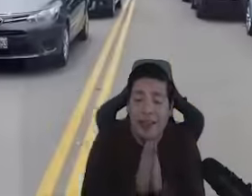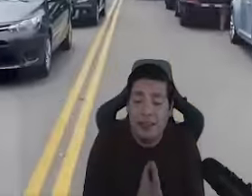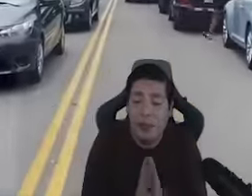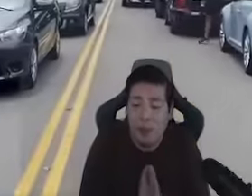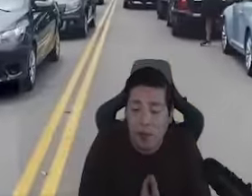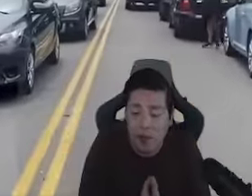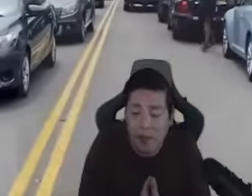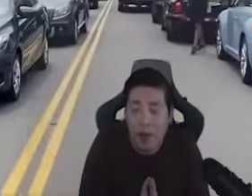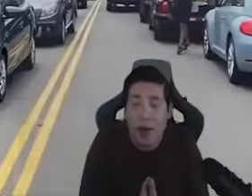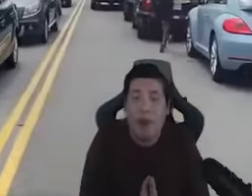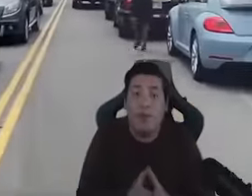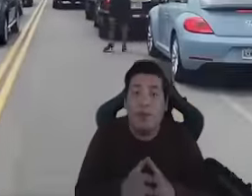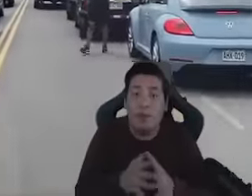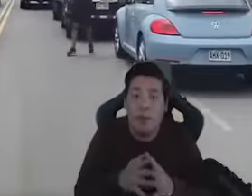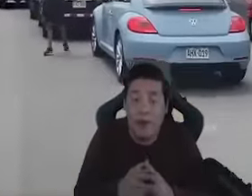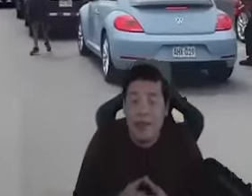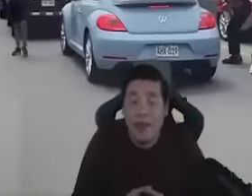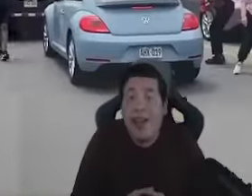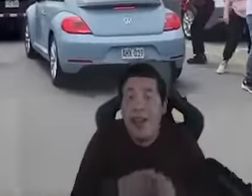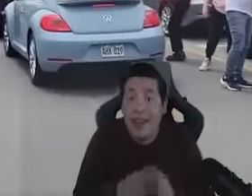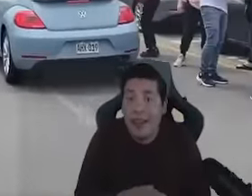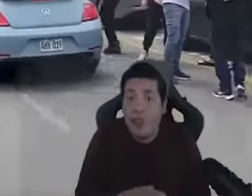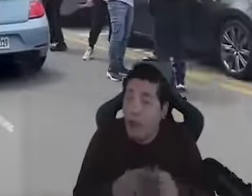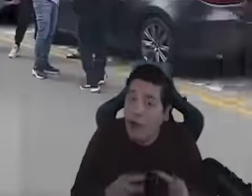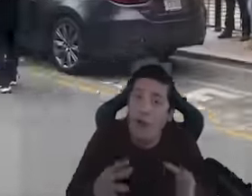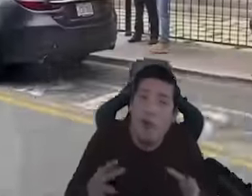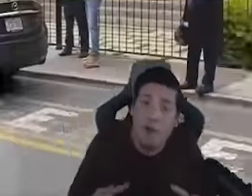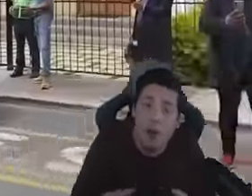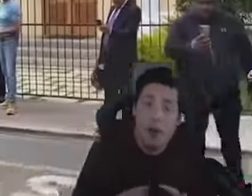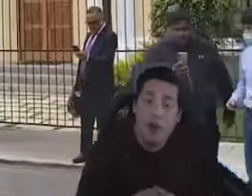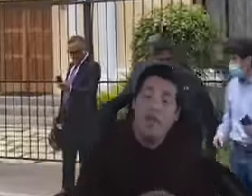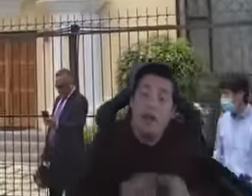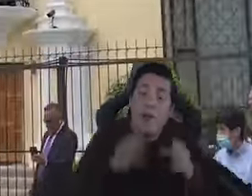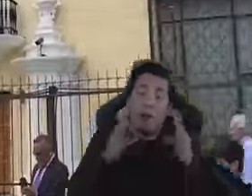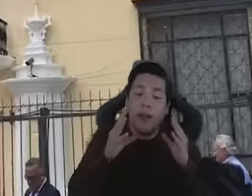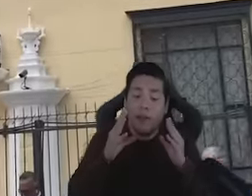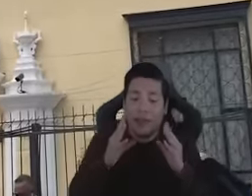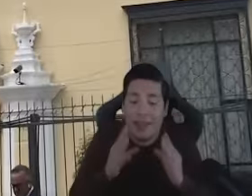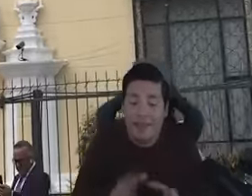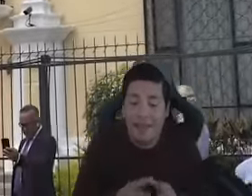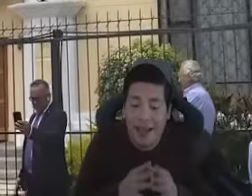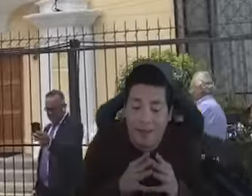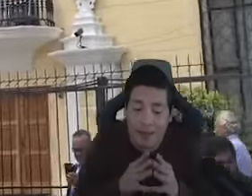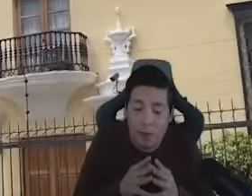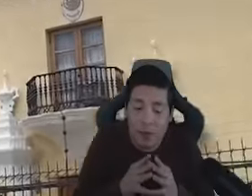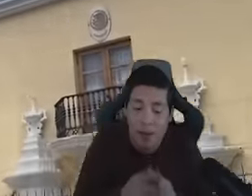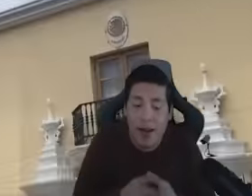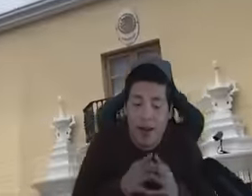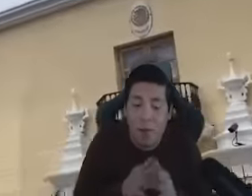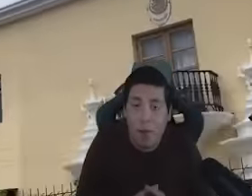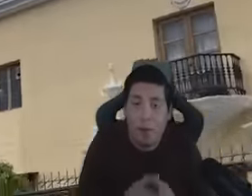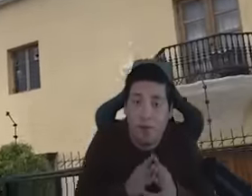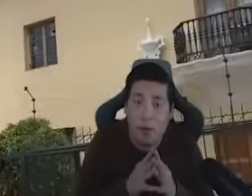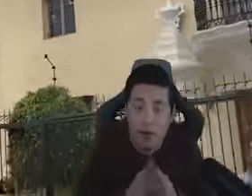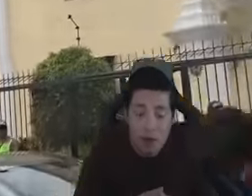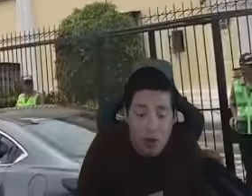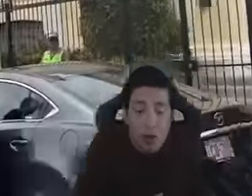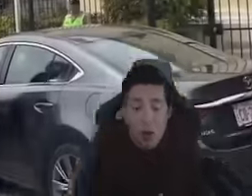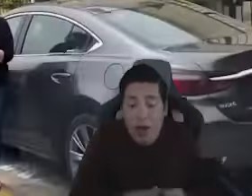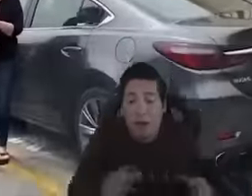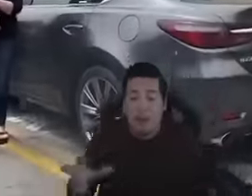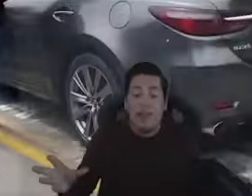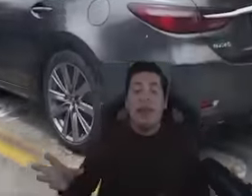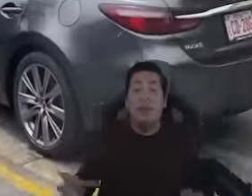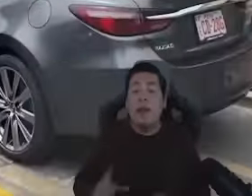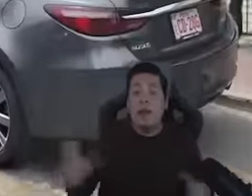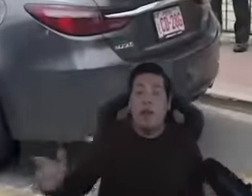buscaría asilo político en nuestro país. Y esto fue confirmado ya por el presidente Andrés Manuel López Obrador.